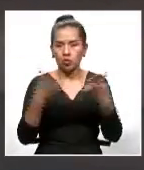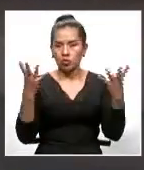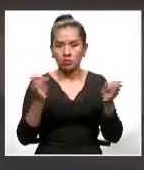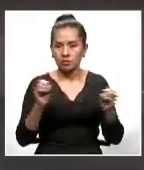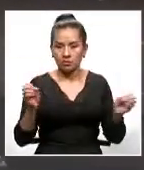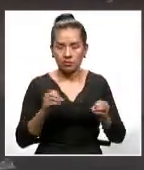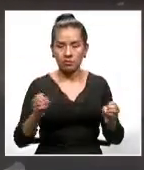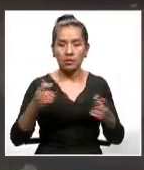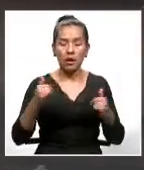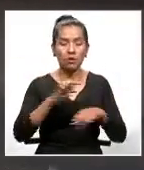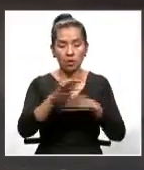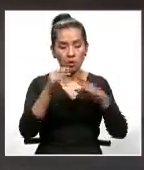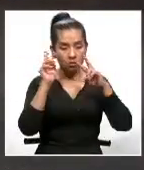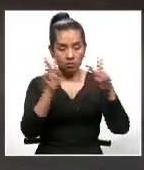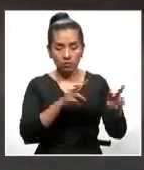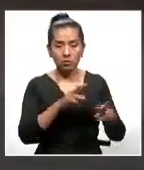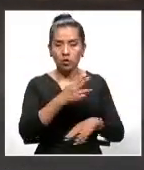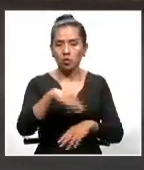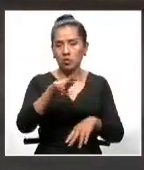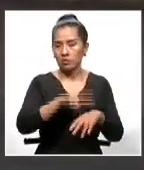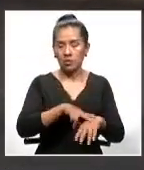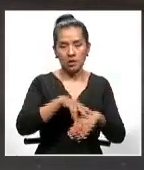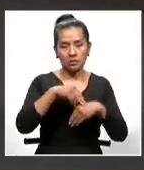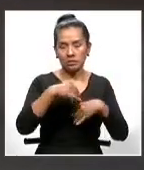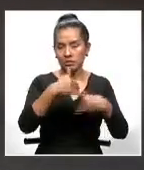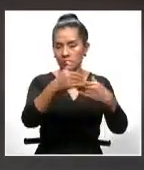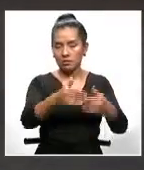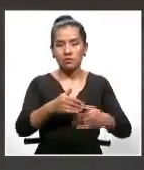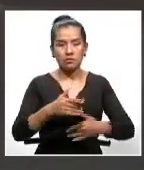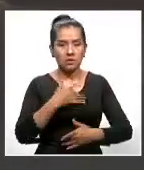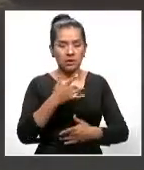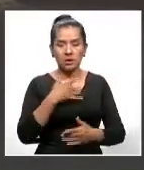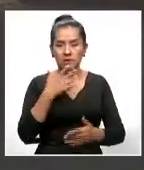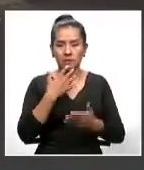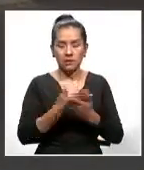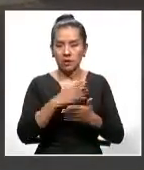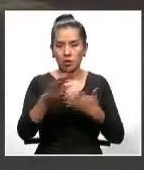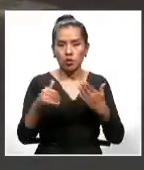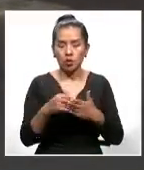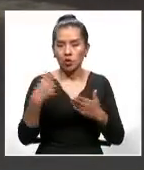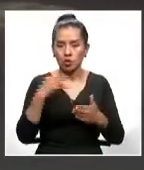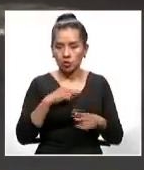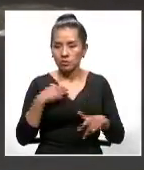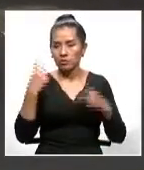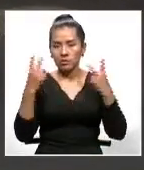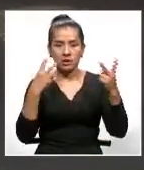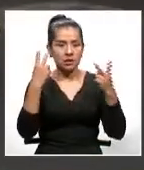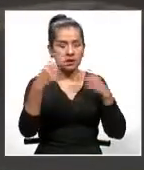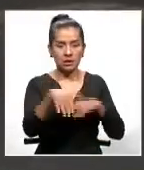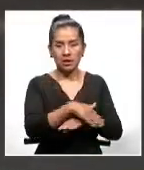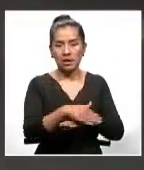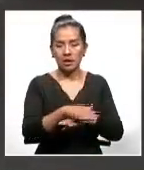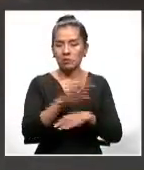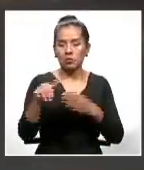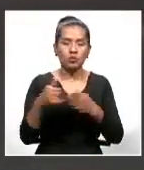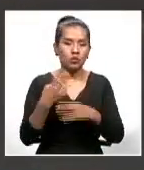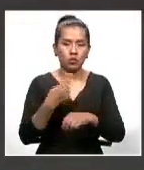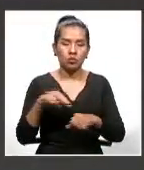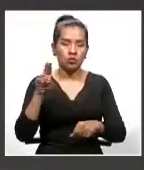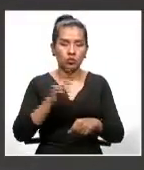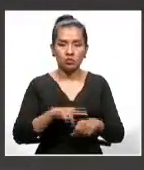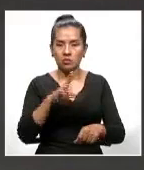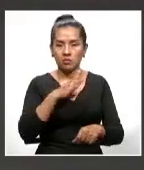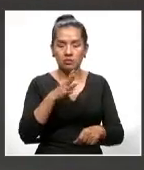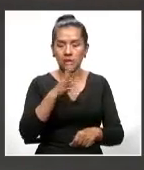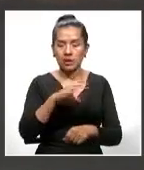la normalidad se siente en el resto de la ciudad, en el resto de los puntos que justamente hemos estado también visitando, y pues la